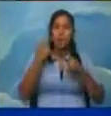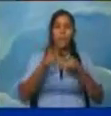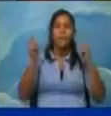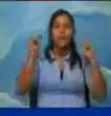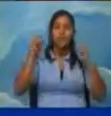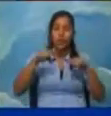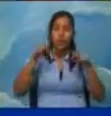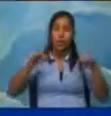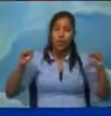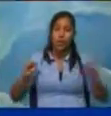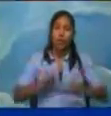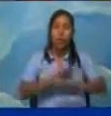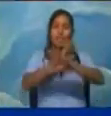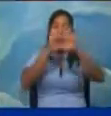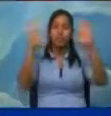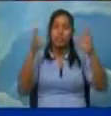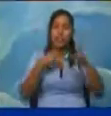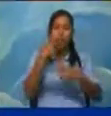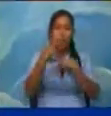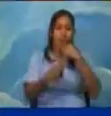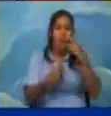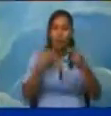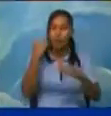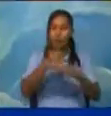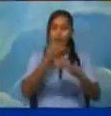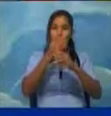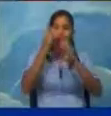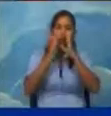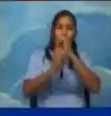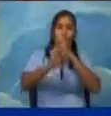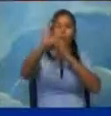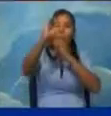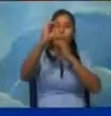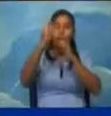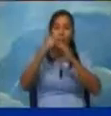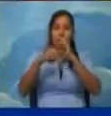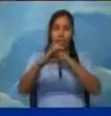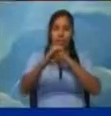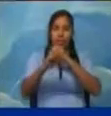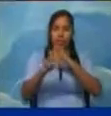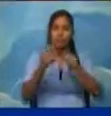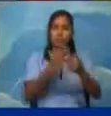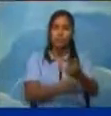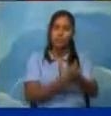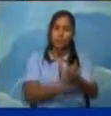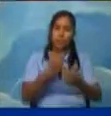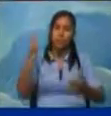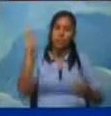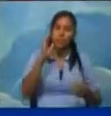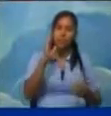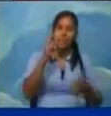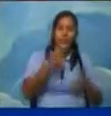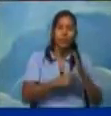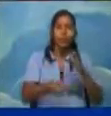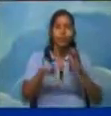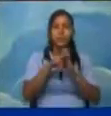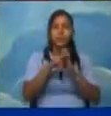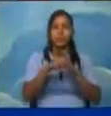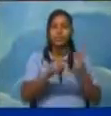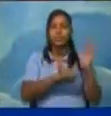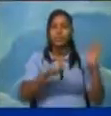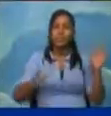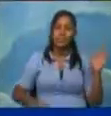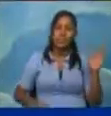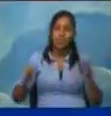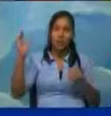Pero hoy amaneció la voz como una trompeta, Hermano, vengo contento porque el Señor me dio esta mañana dos